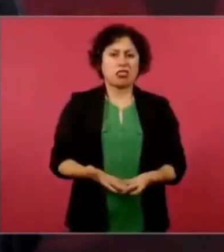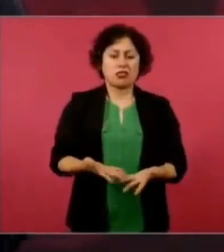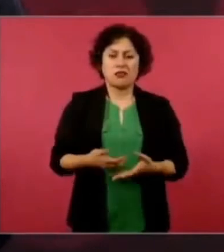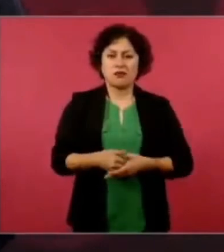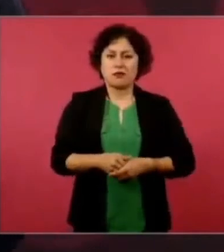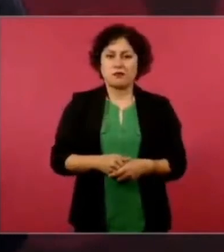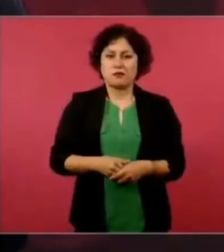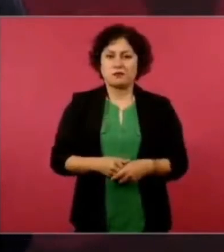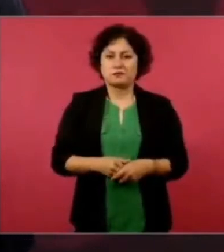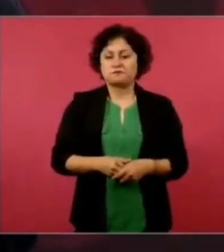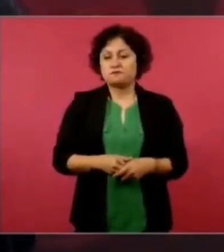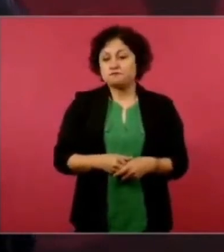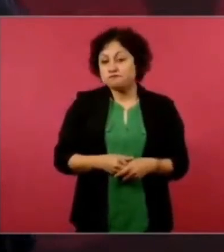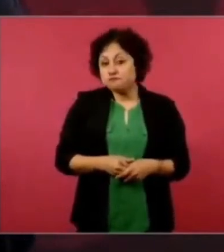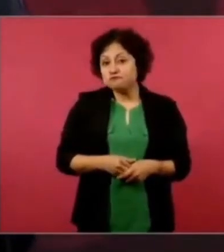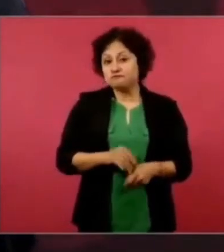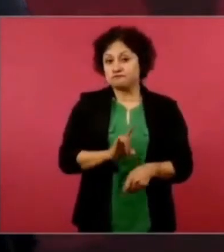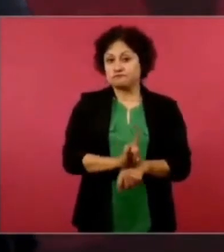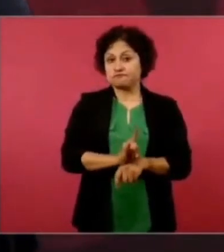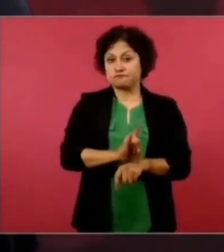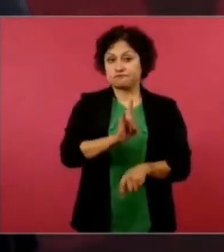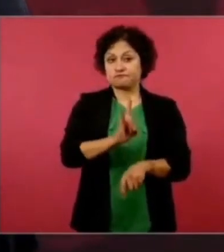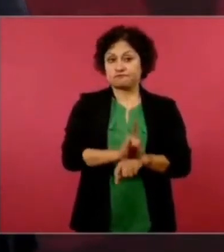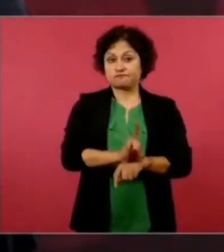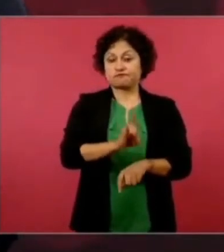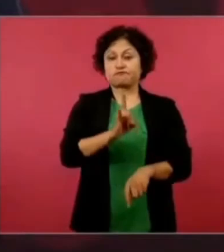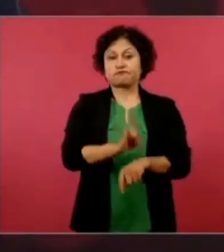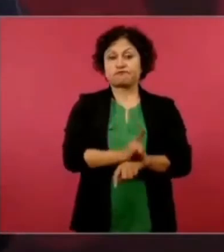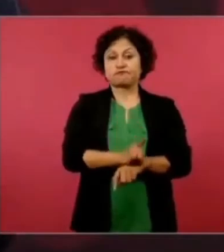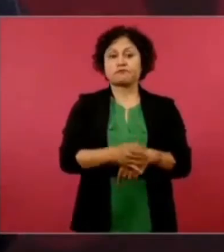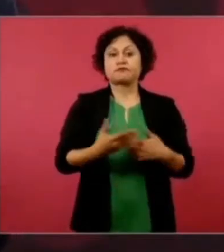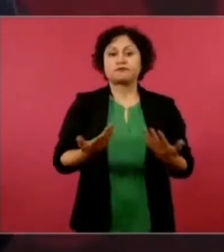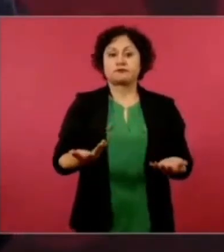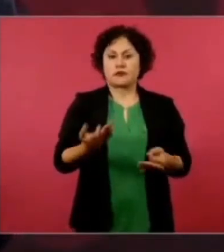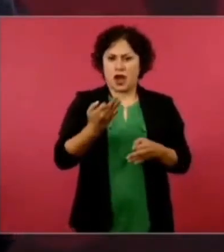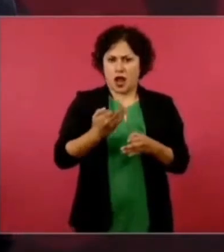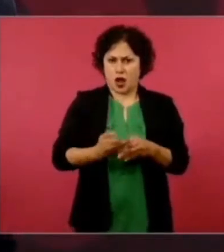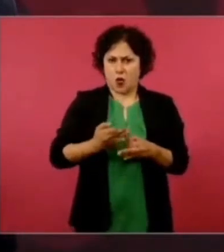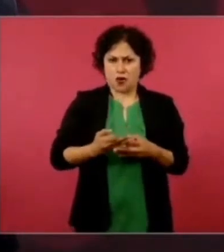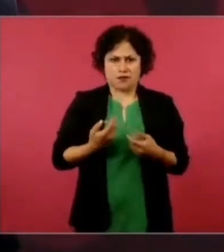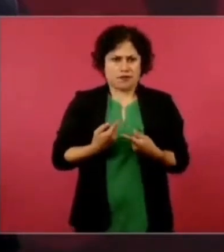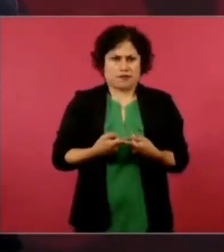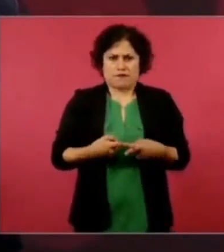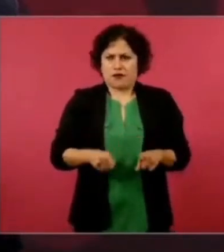una democracia simulada. Ahora hay una democracia real.